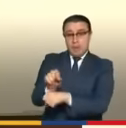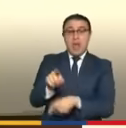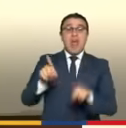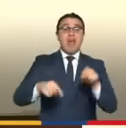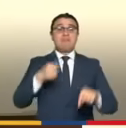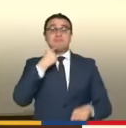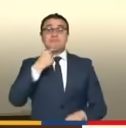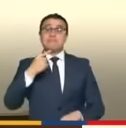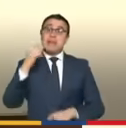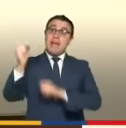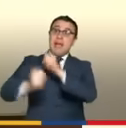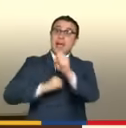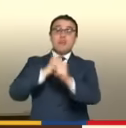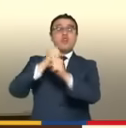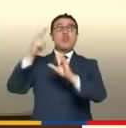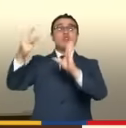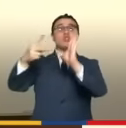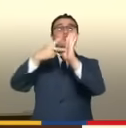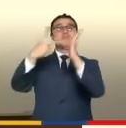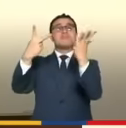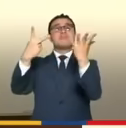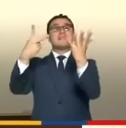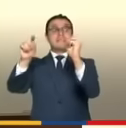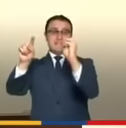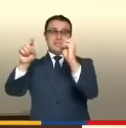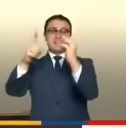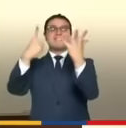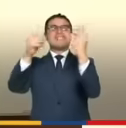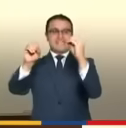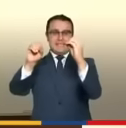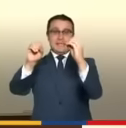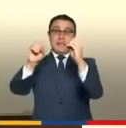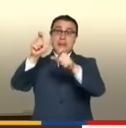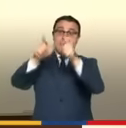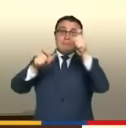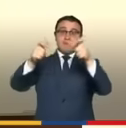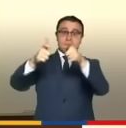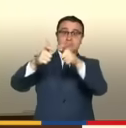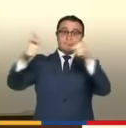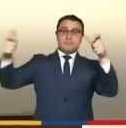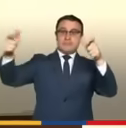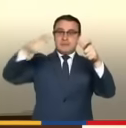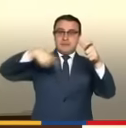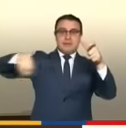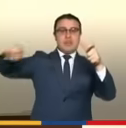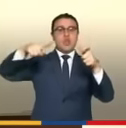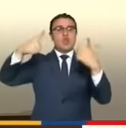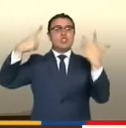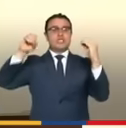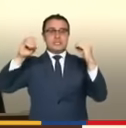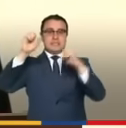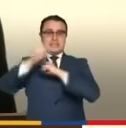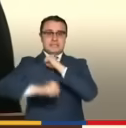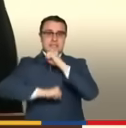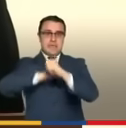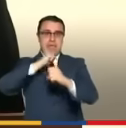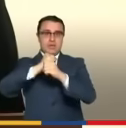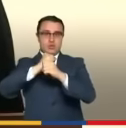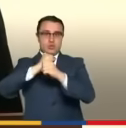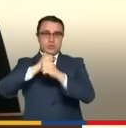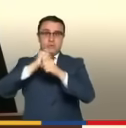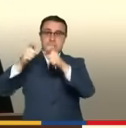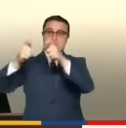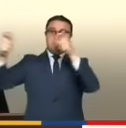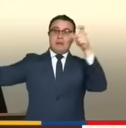el 2060 el núcleo poblacional más grande tendrá 60 años y no como hoy,